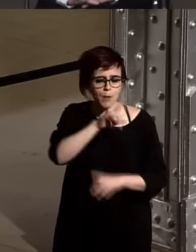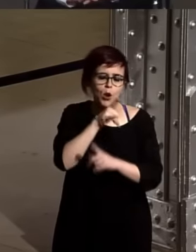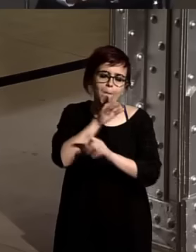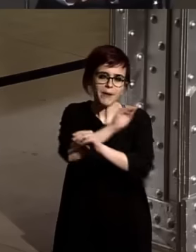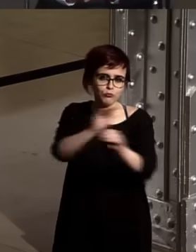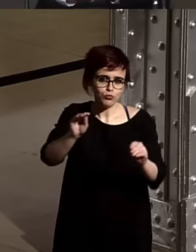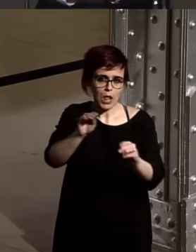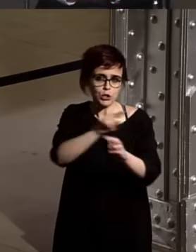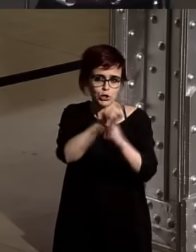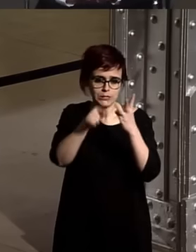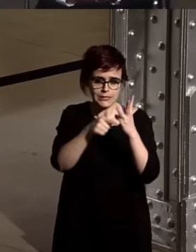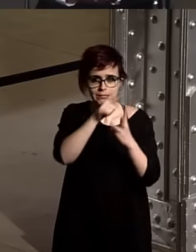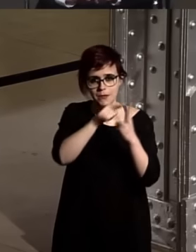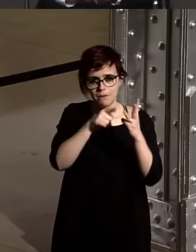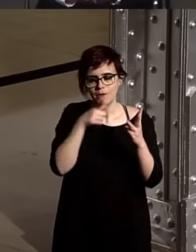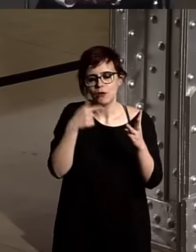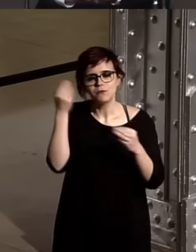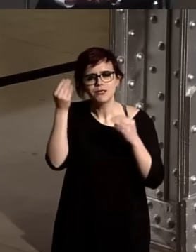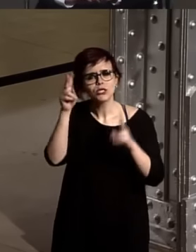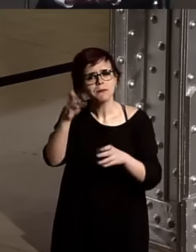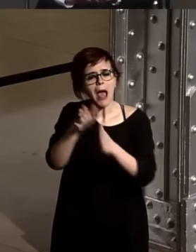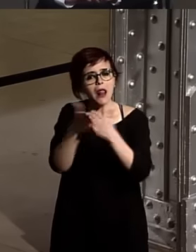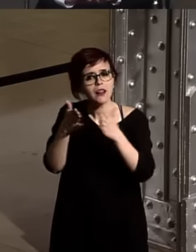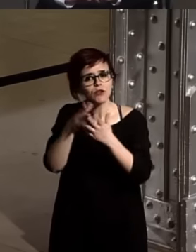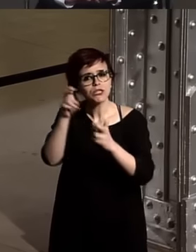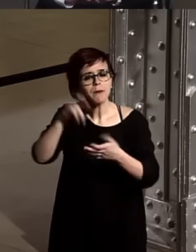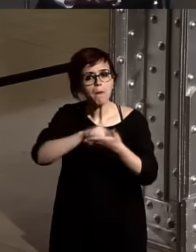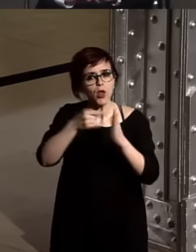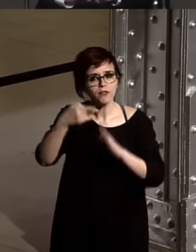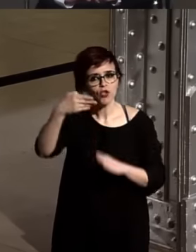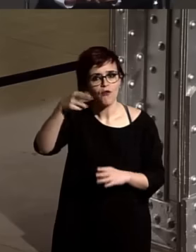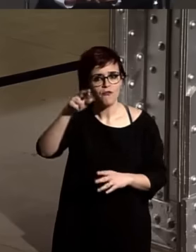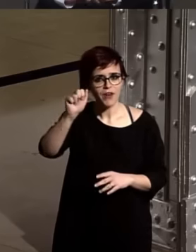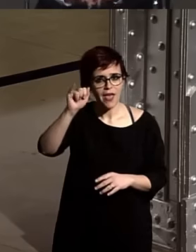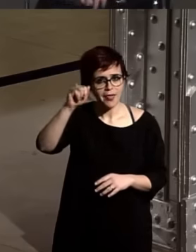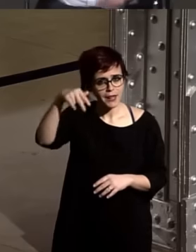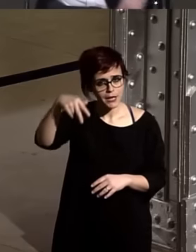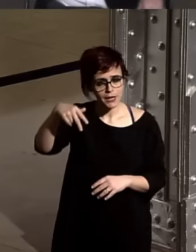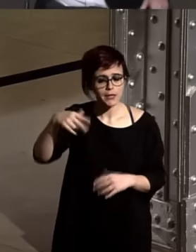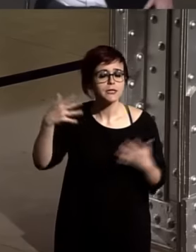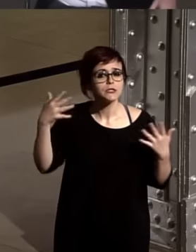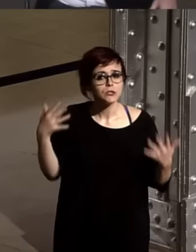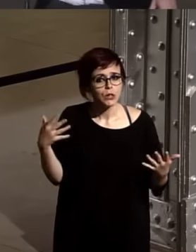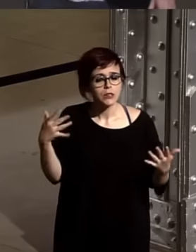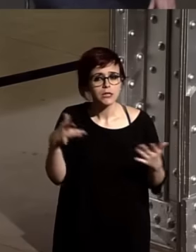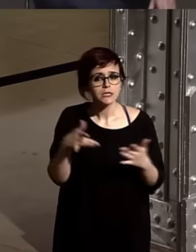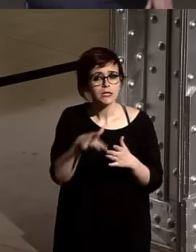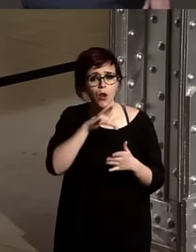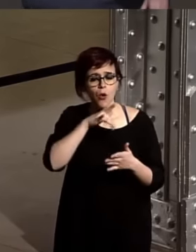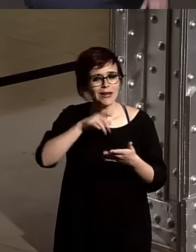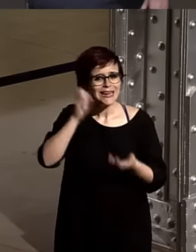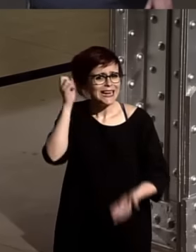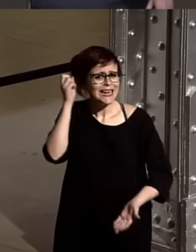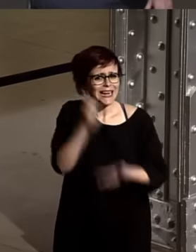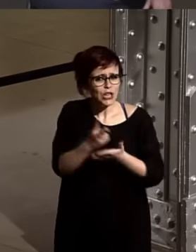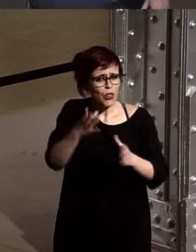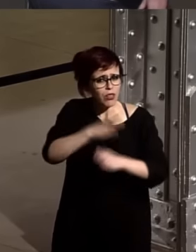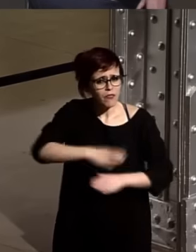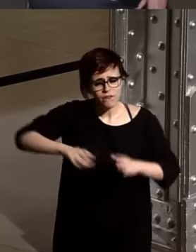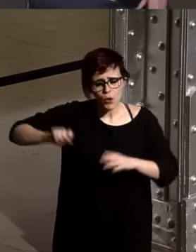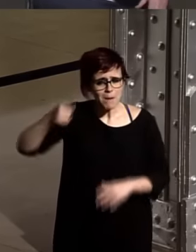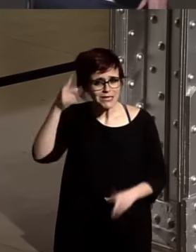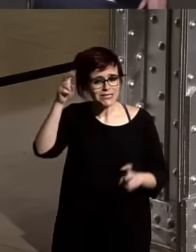todos pero yo sé que este tema lo tocas en tu libro ese sobre el proyecto Brain e es el mayor reto científico de